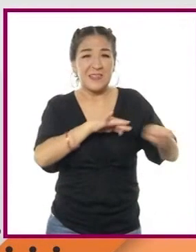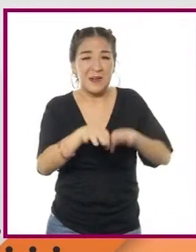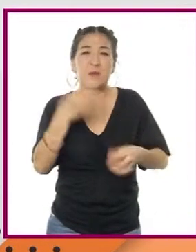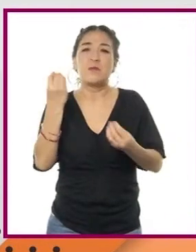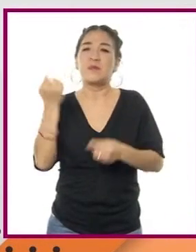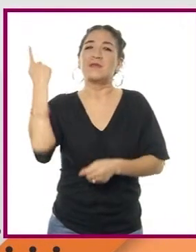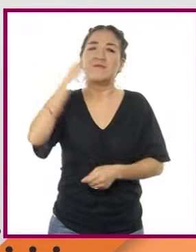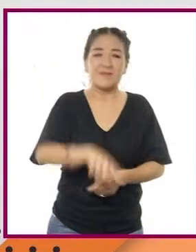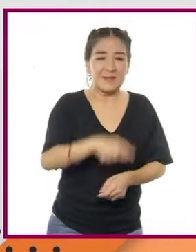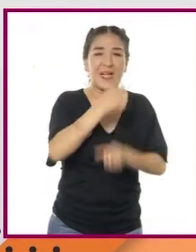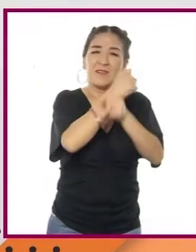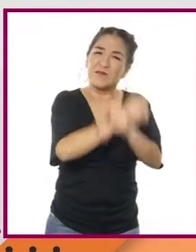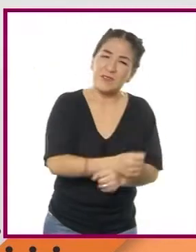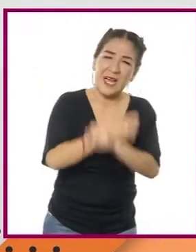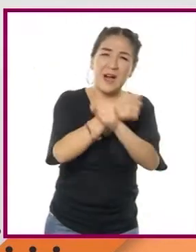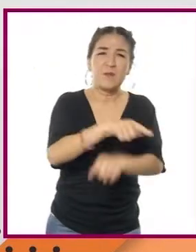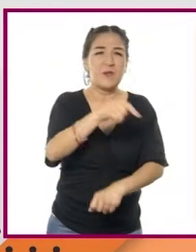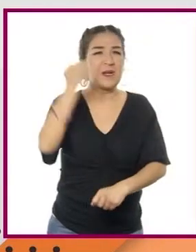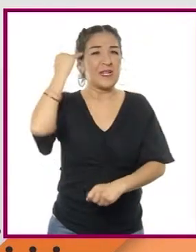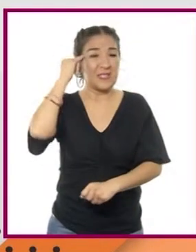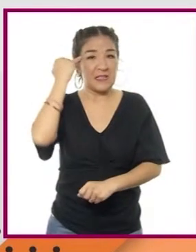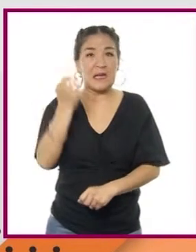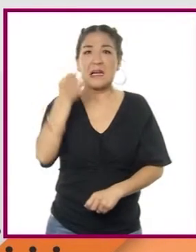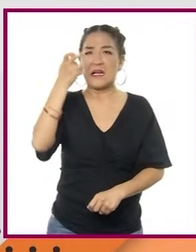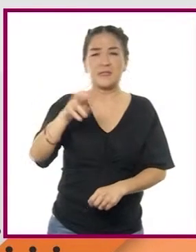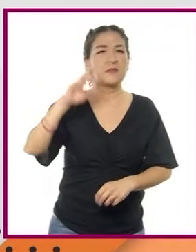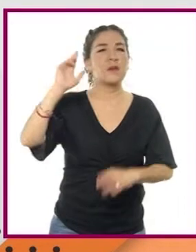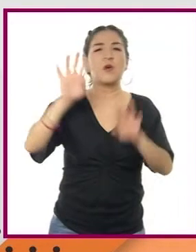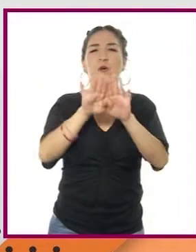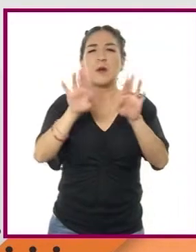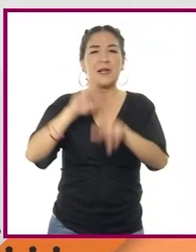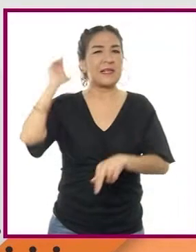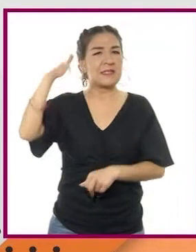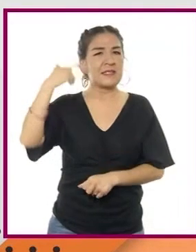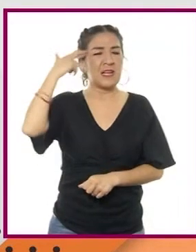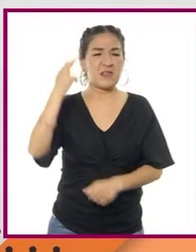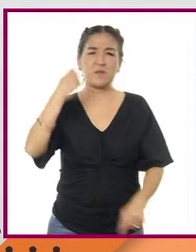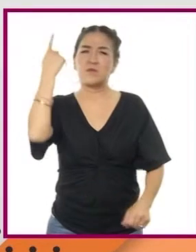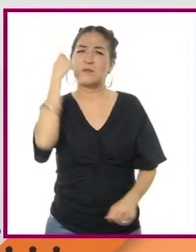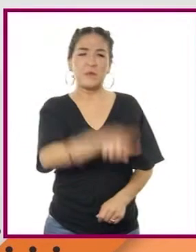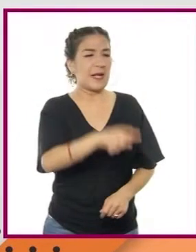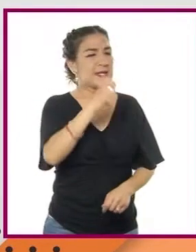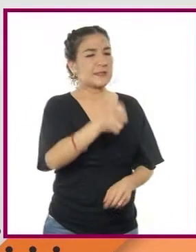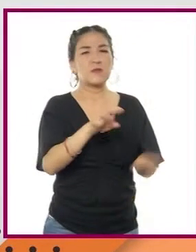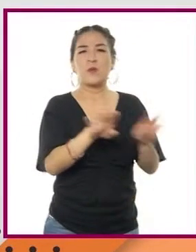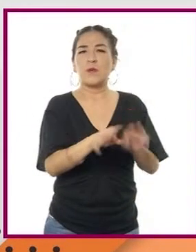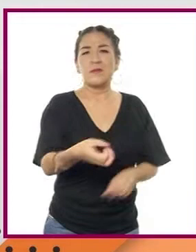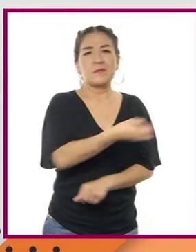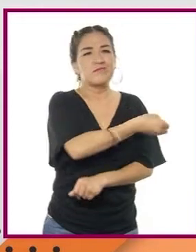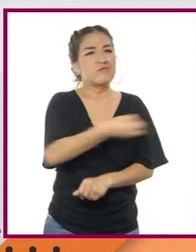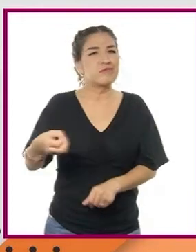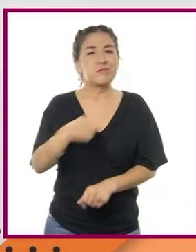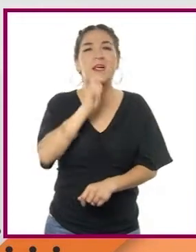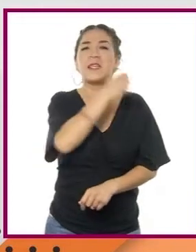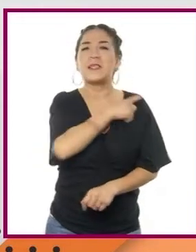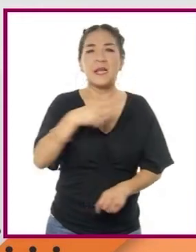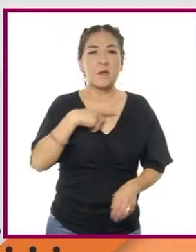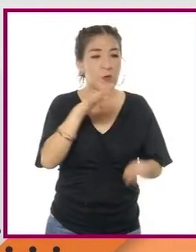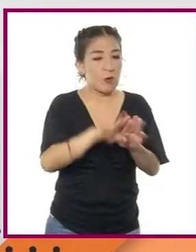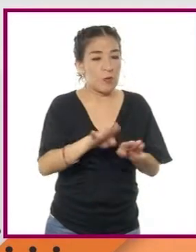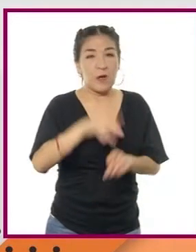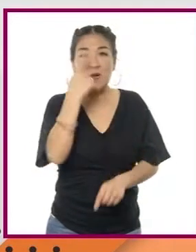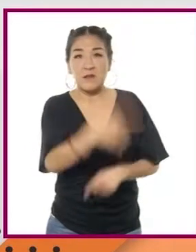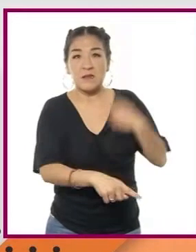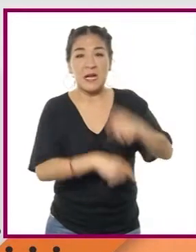de caña de azúcar, la corona prohibió en 1631 que se empleara su mano de obra y la sustituyó